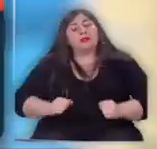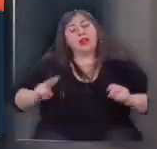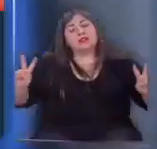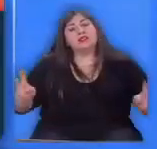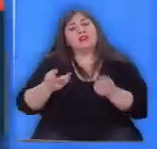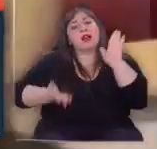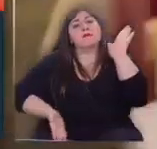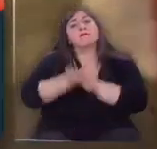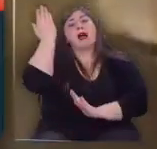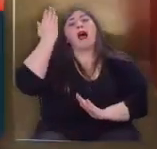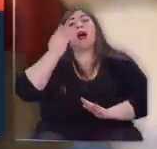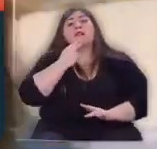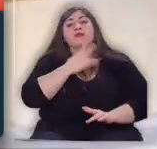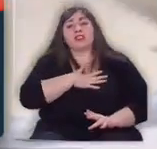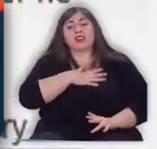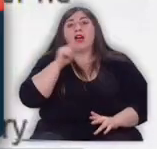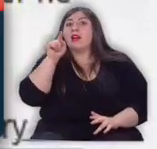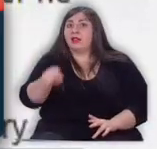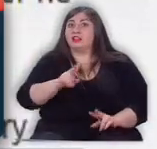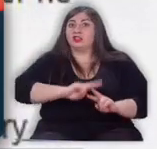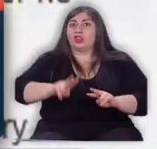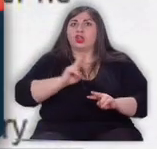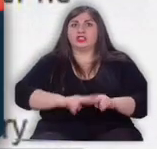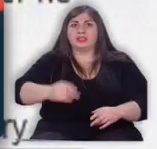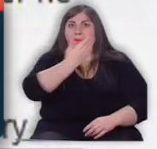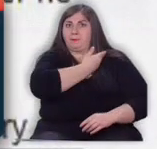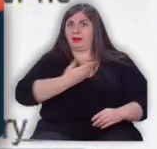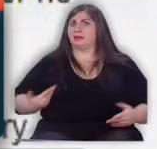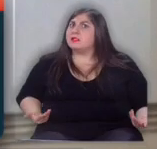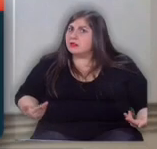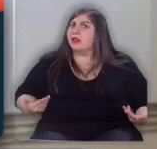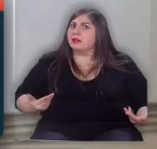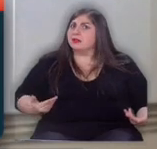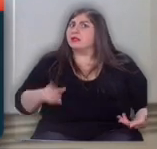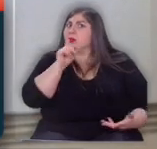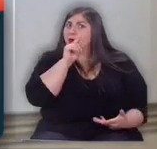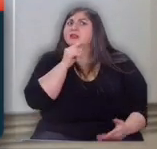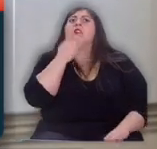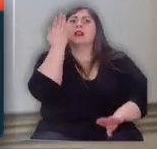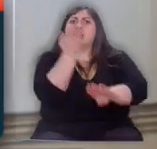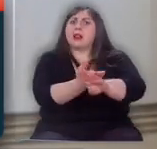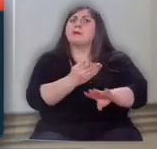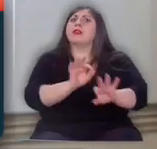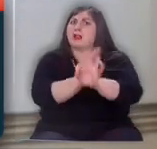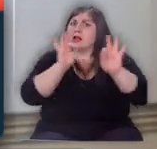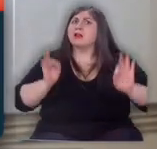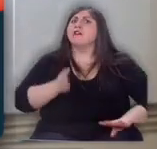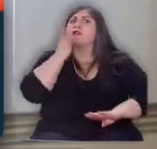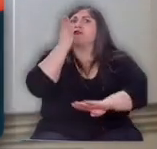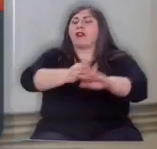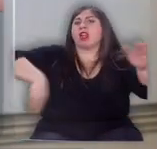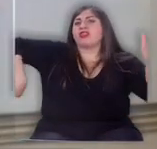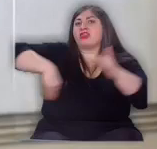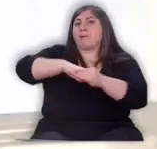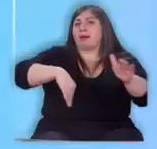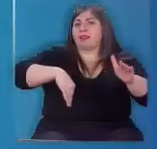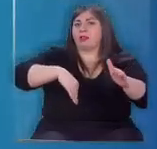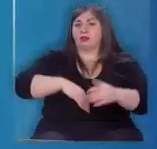salvado más vidas, una afirmación que hizo que Trump retuiteara un tuit en el que le pedían que el especialista fuera